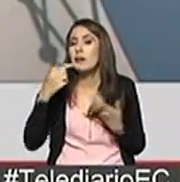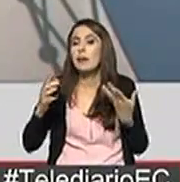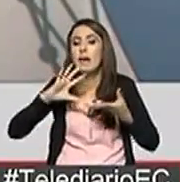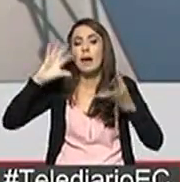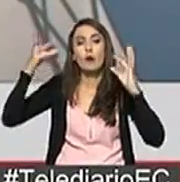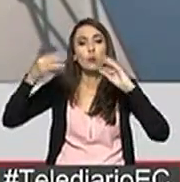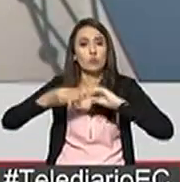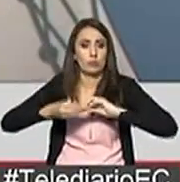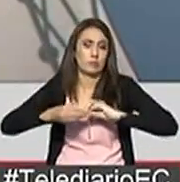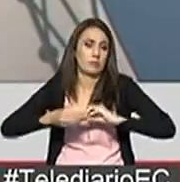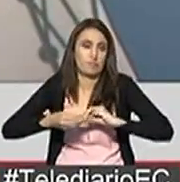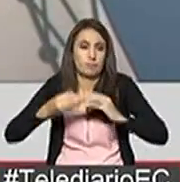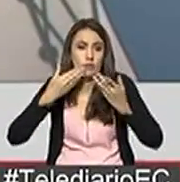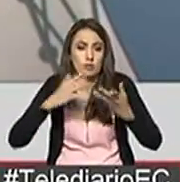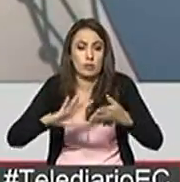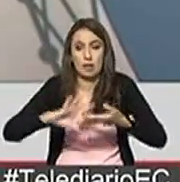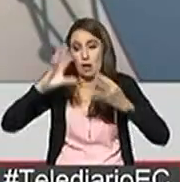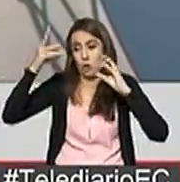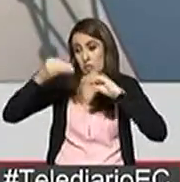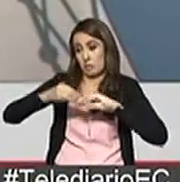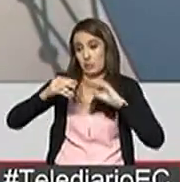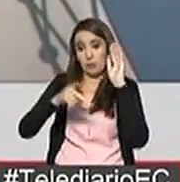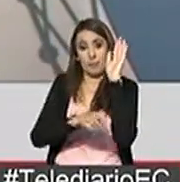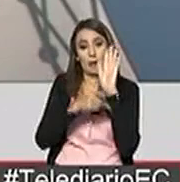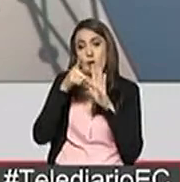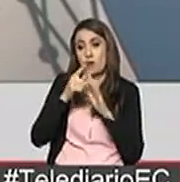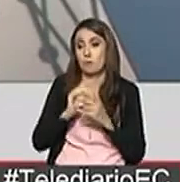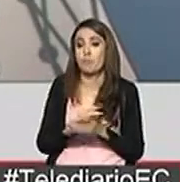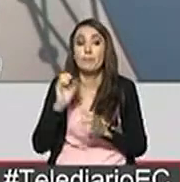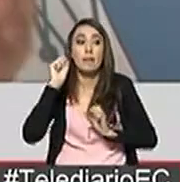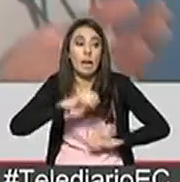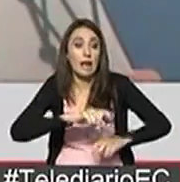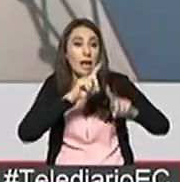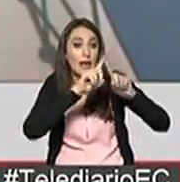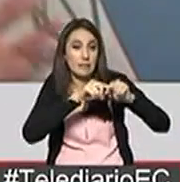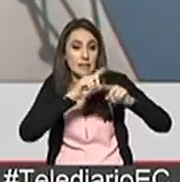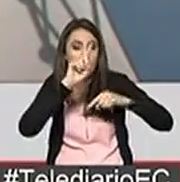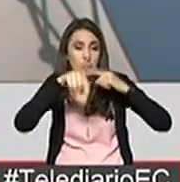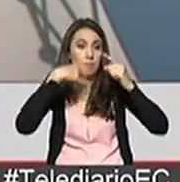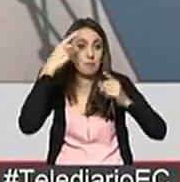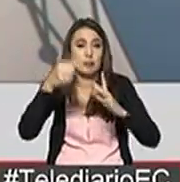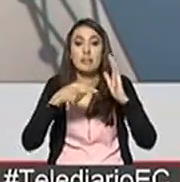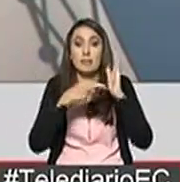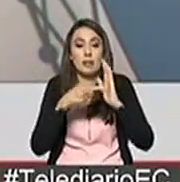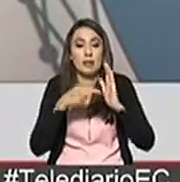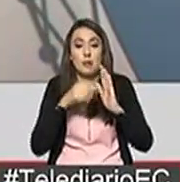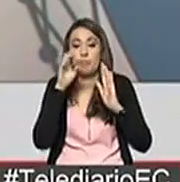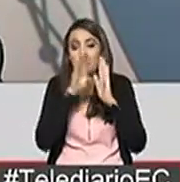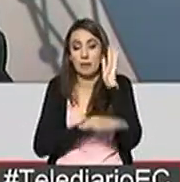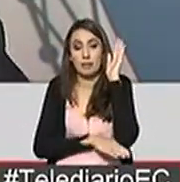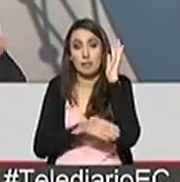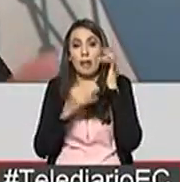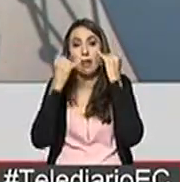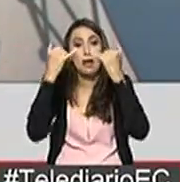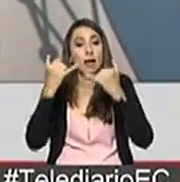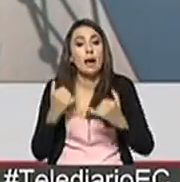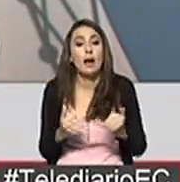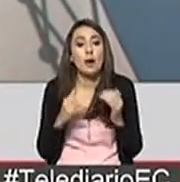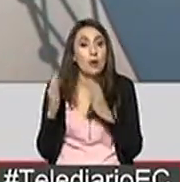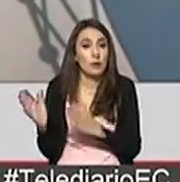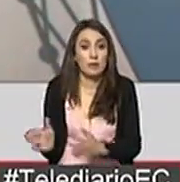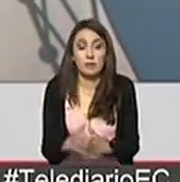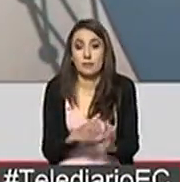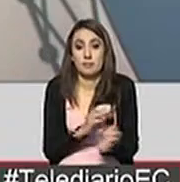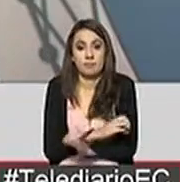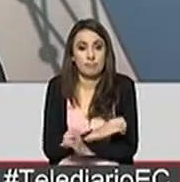ajuste en el caso del Fopedeupo? Porque como depende de IVA y renta, y el próximo año se esperan menos recursos por IVA y renta por la dinámica